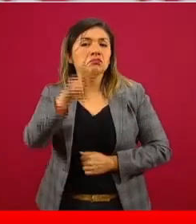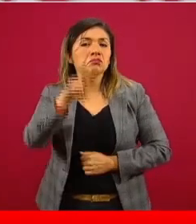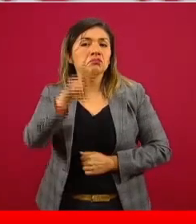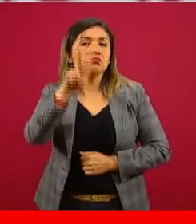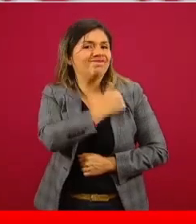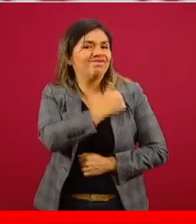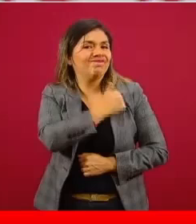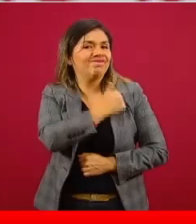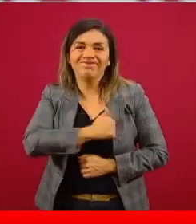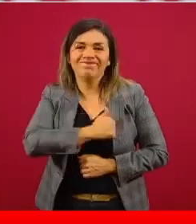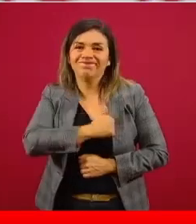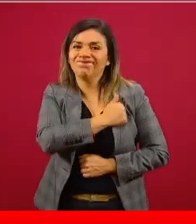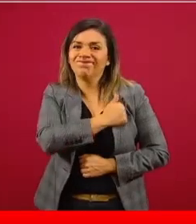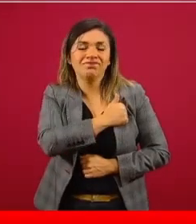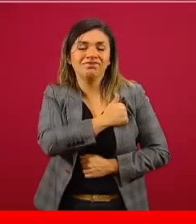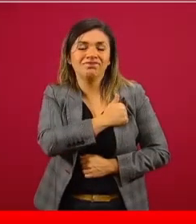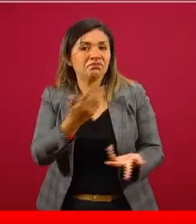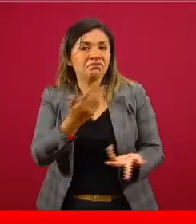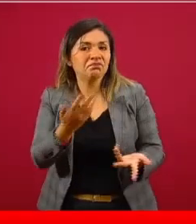lamentable